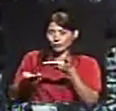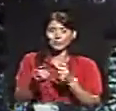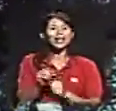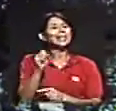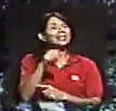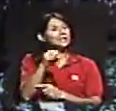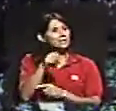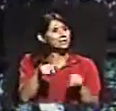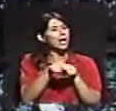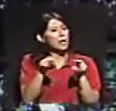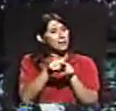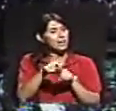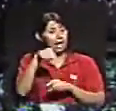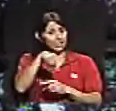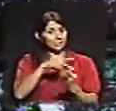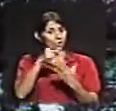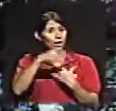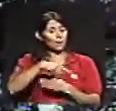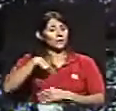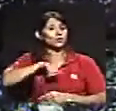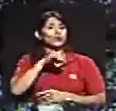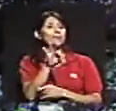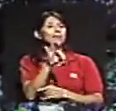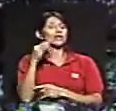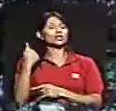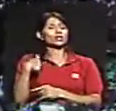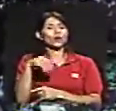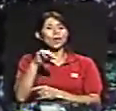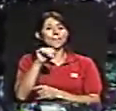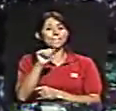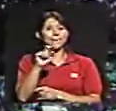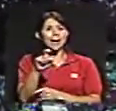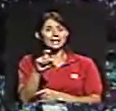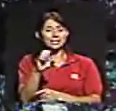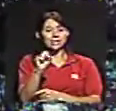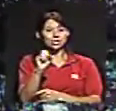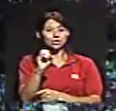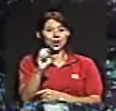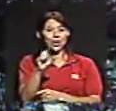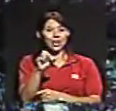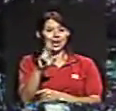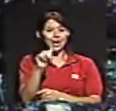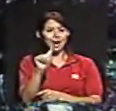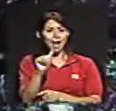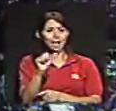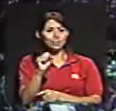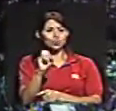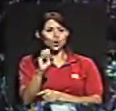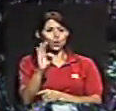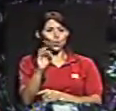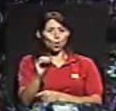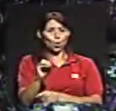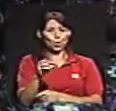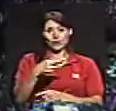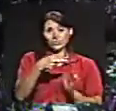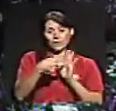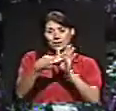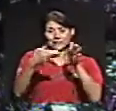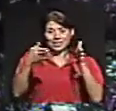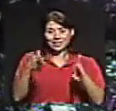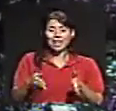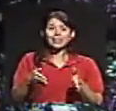invitado a este programa al señor Max Solera Soto, que es el representante legal de la empresa